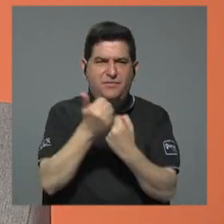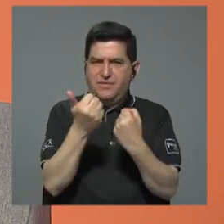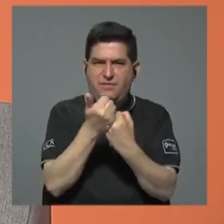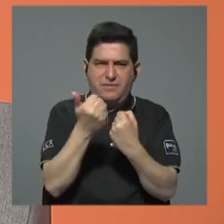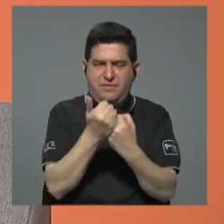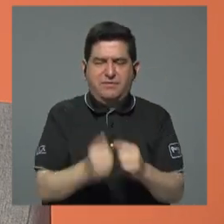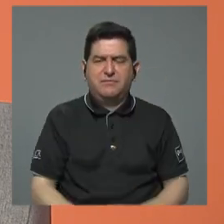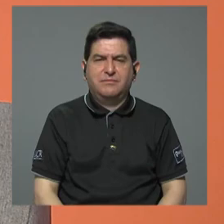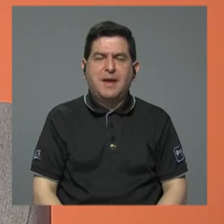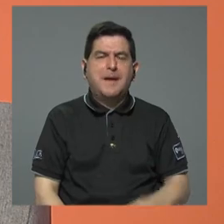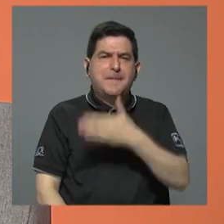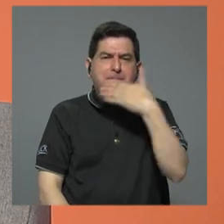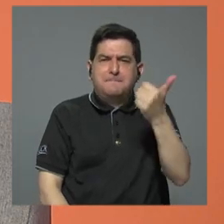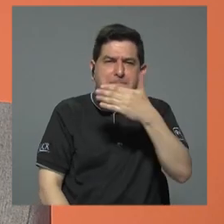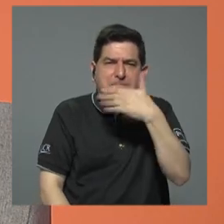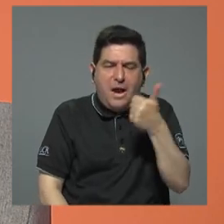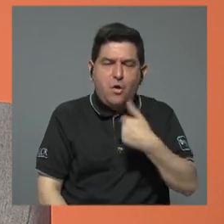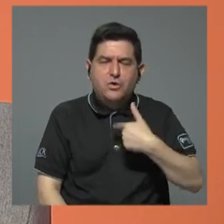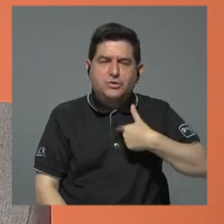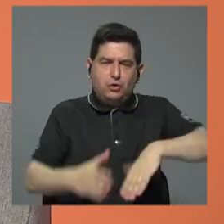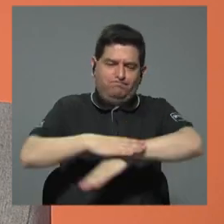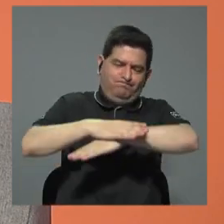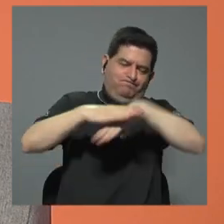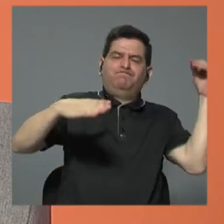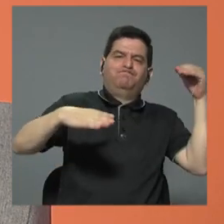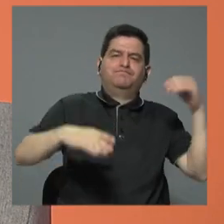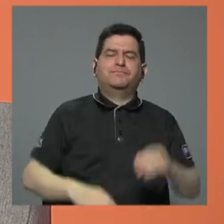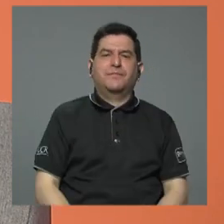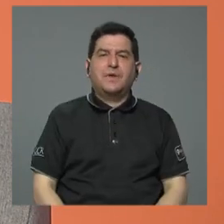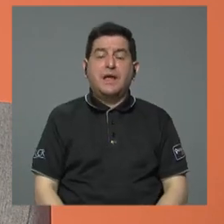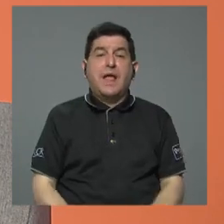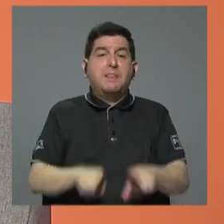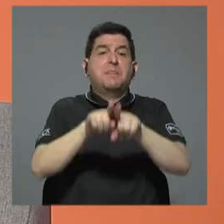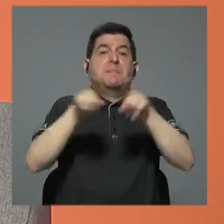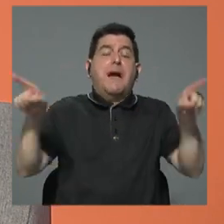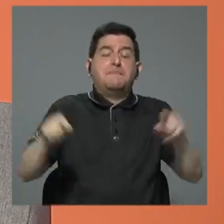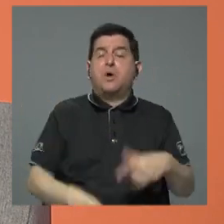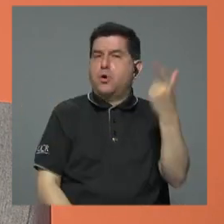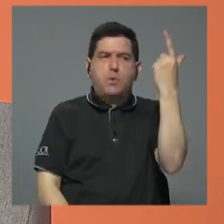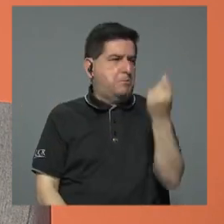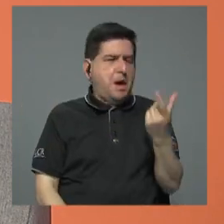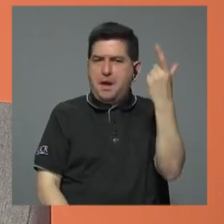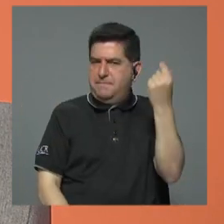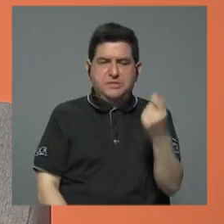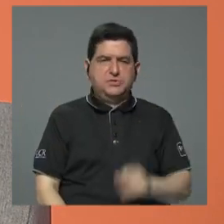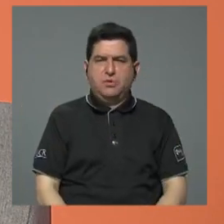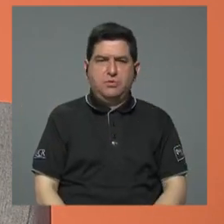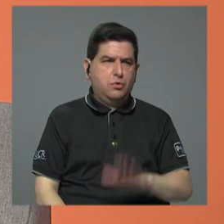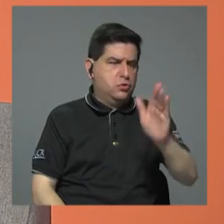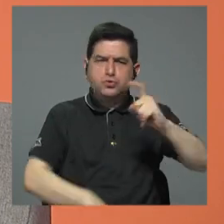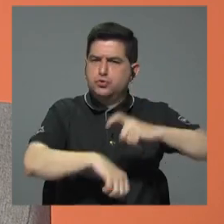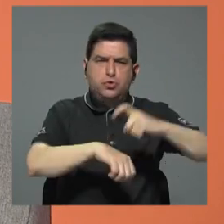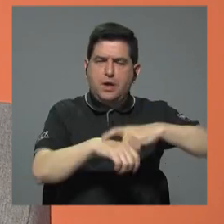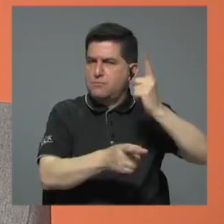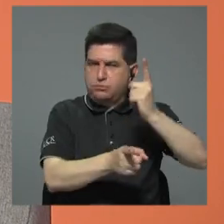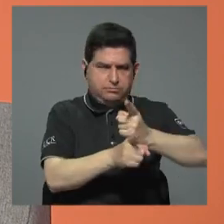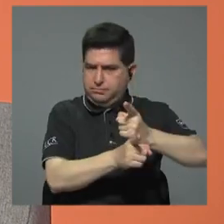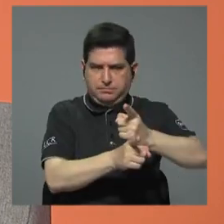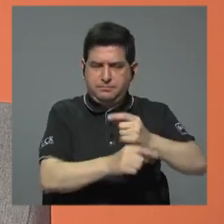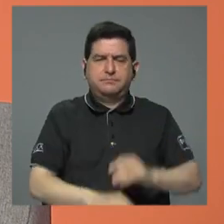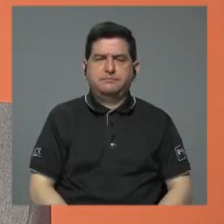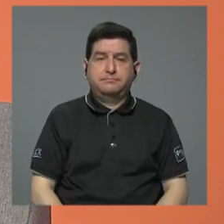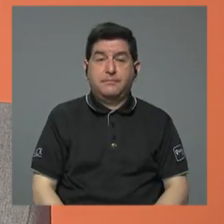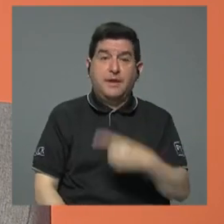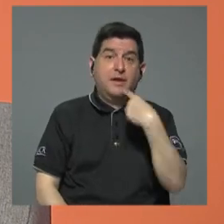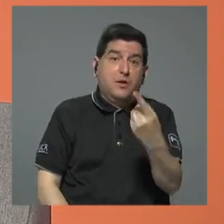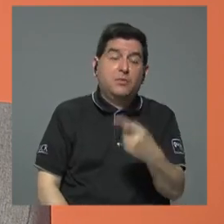Entonces dijo: mejor aquí me retiro. Dijo que no se acogía tampoco a su jubilación porque todavía no le correspondía. Y bueno,